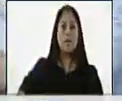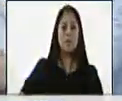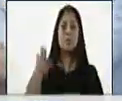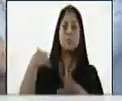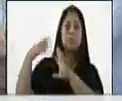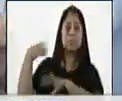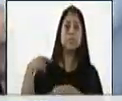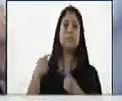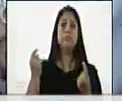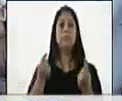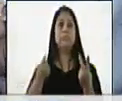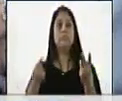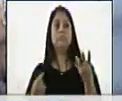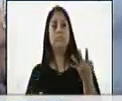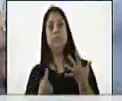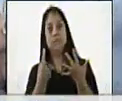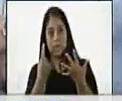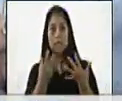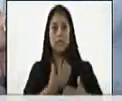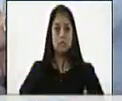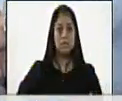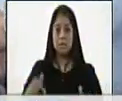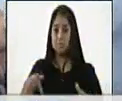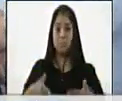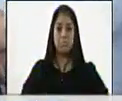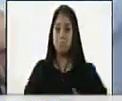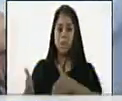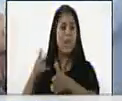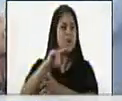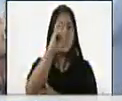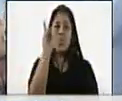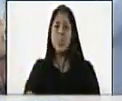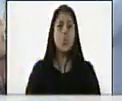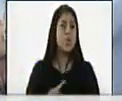exactamente 6 gobiernos, y este pedazo nunca estaba habilitado.